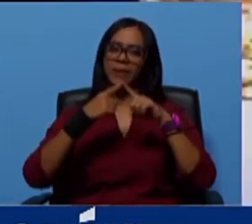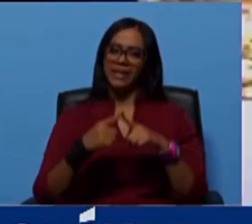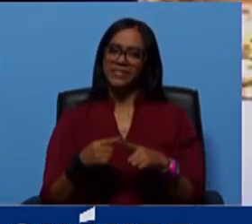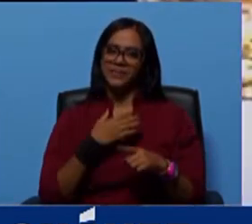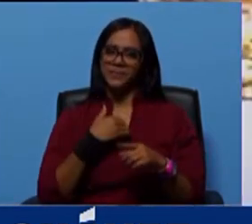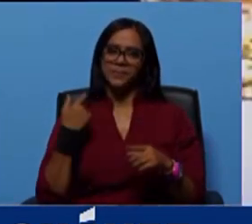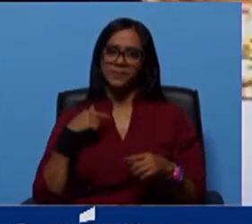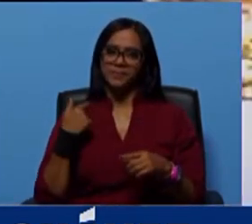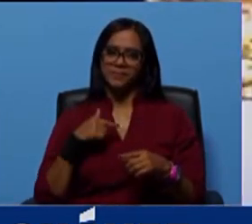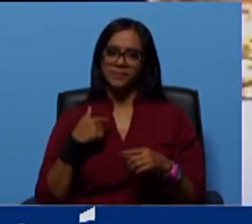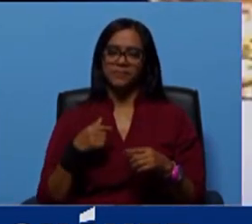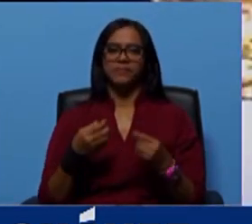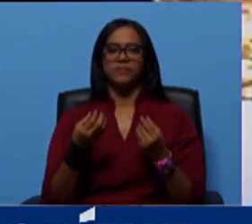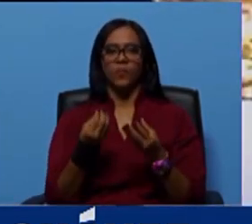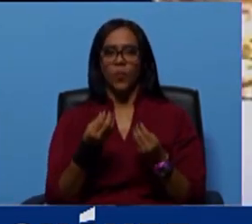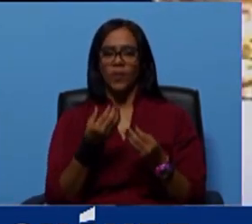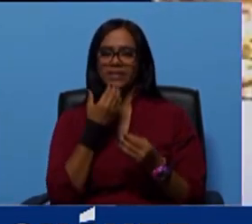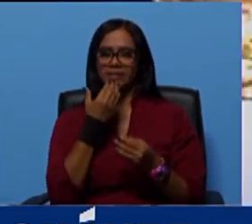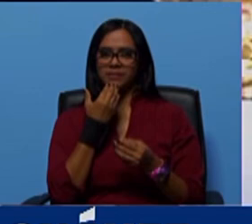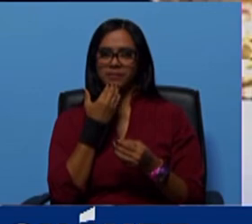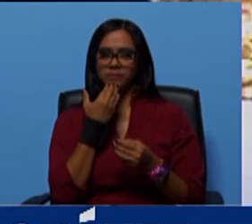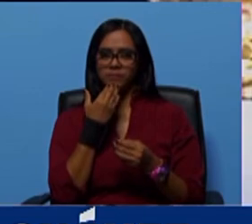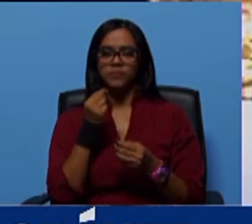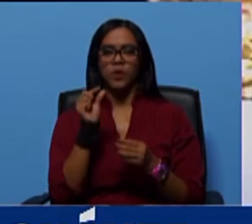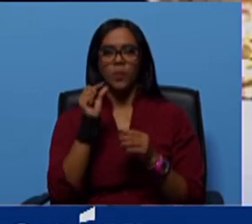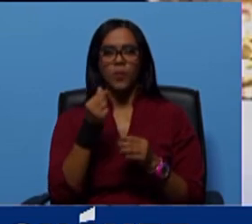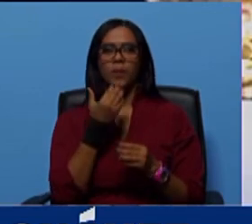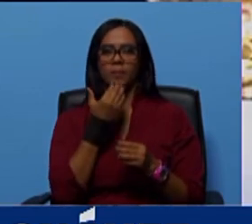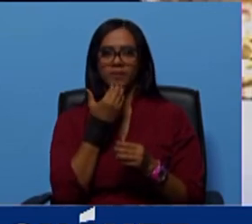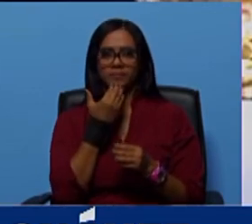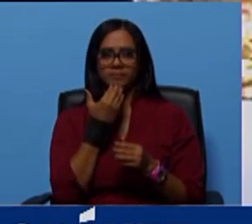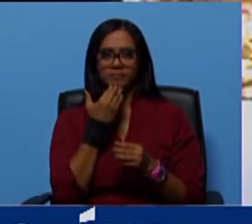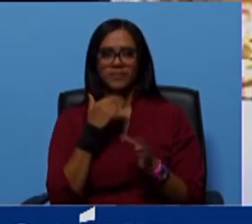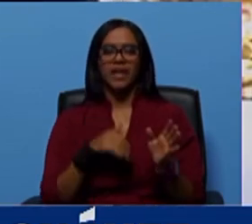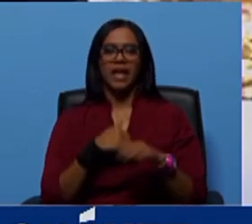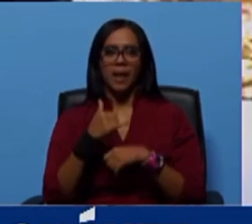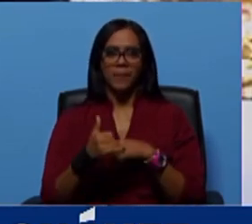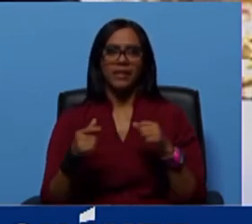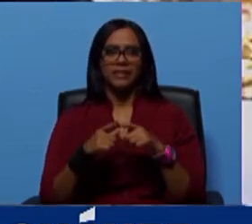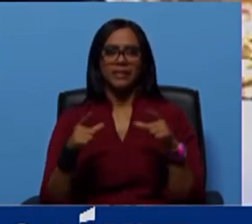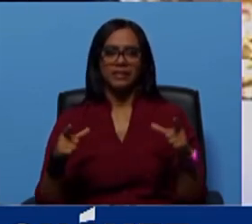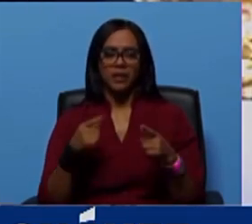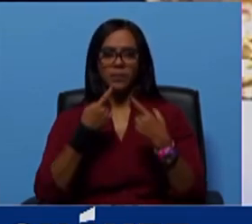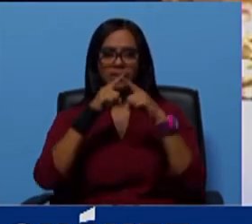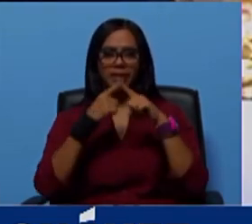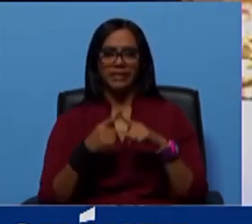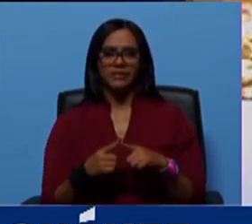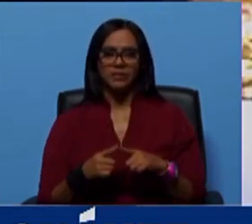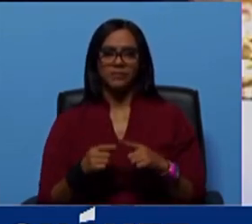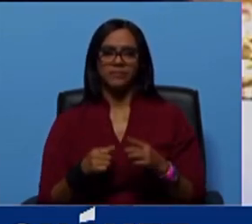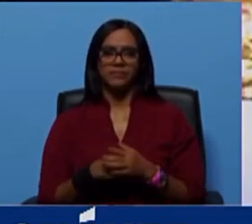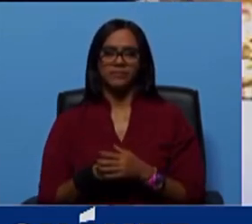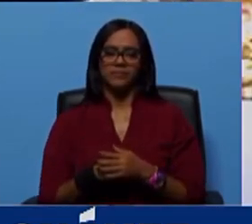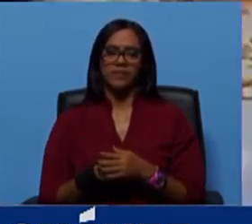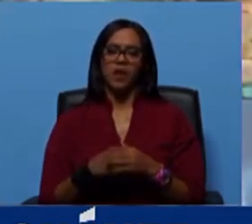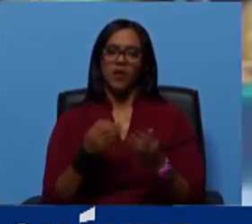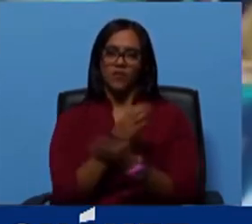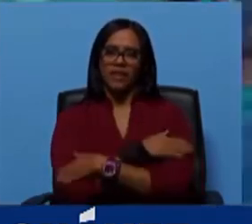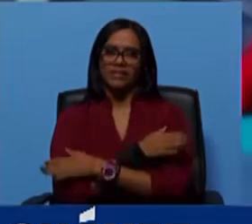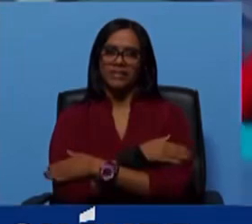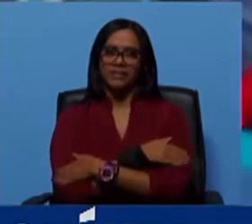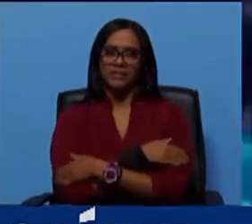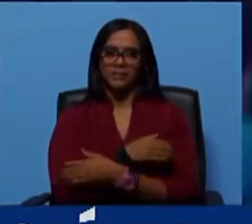tener muy pronto, pero muy pronto, el plan de crecimiento y multiplicación, Villegas. Sí, señor. Los felicito, pues.